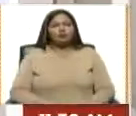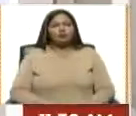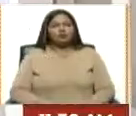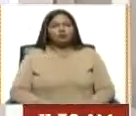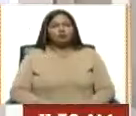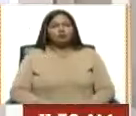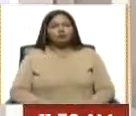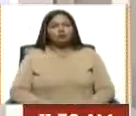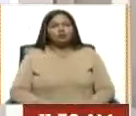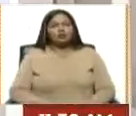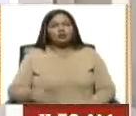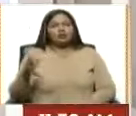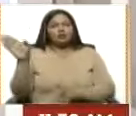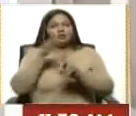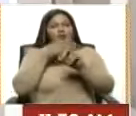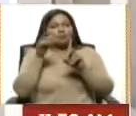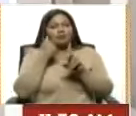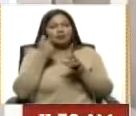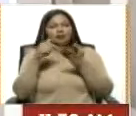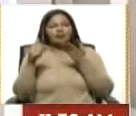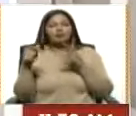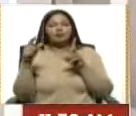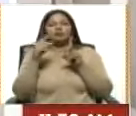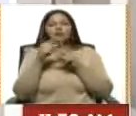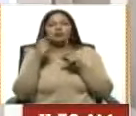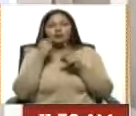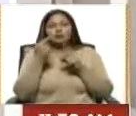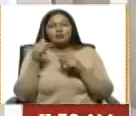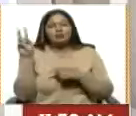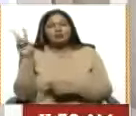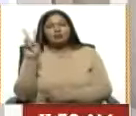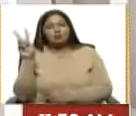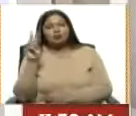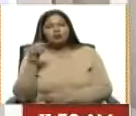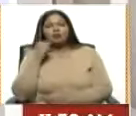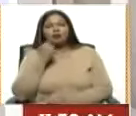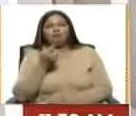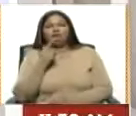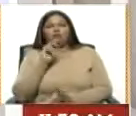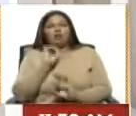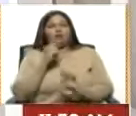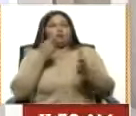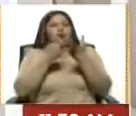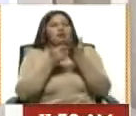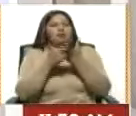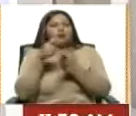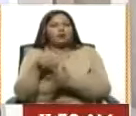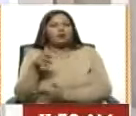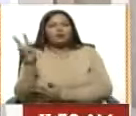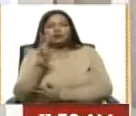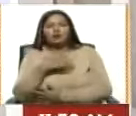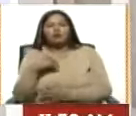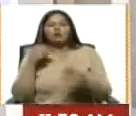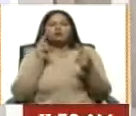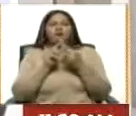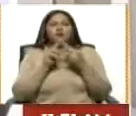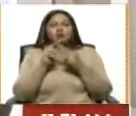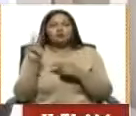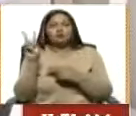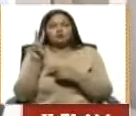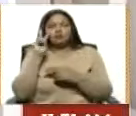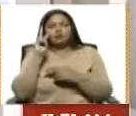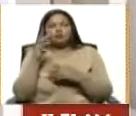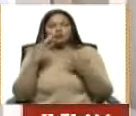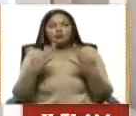la atacan por ella decir las cosas positivas de Venezuela, porque ella dice, mira, a mí nadie me está pagando, yo vine para acá a Venezuela, quería conocer Venezuela, estoy viendo